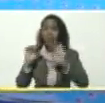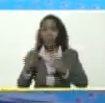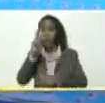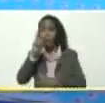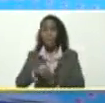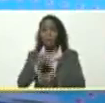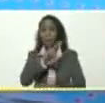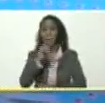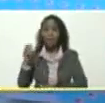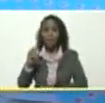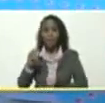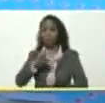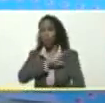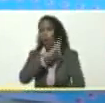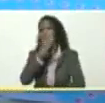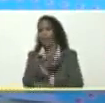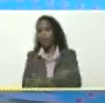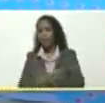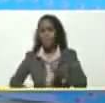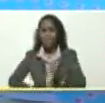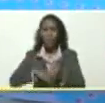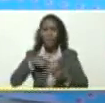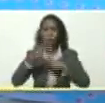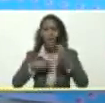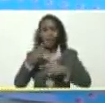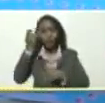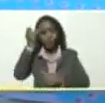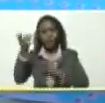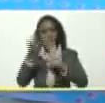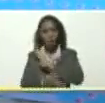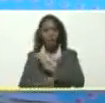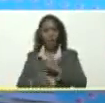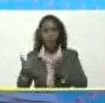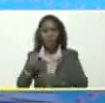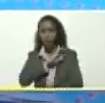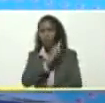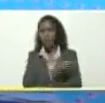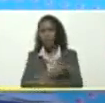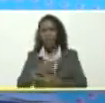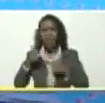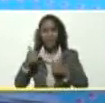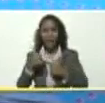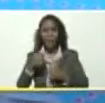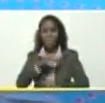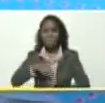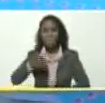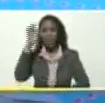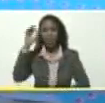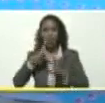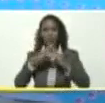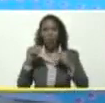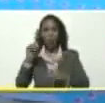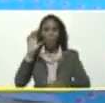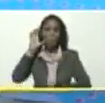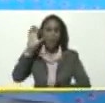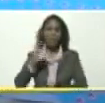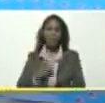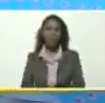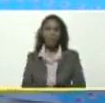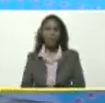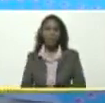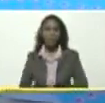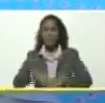2019-2020, qué fortaleza política, ideológica, qué fortaleza de espíritu de todo un país,